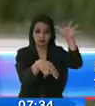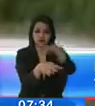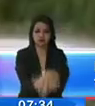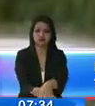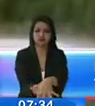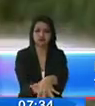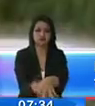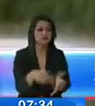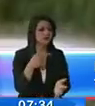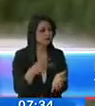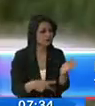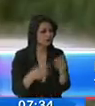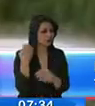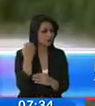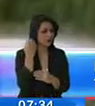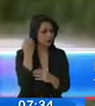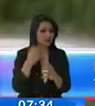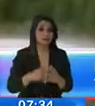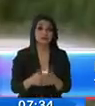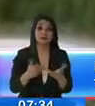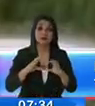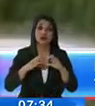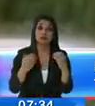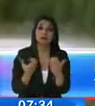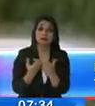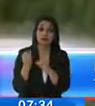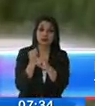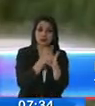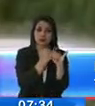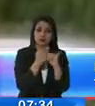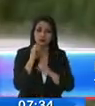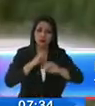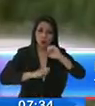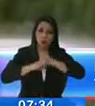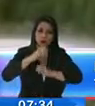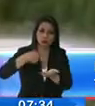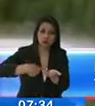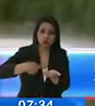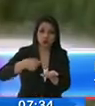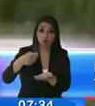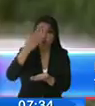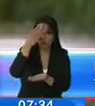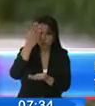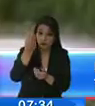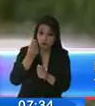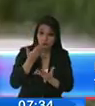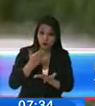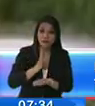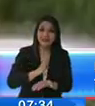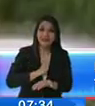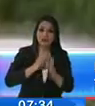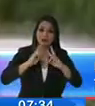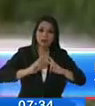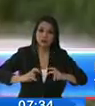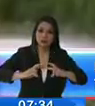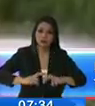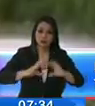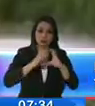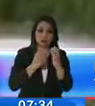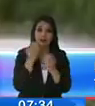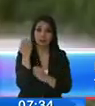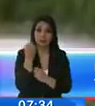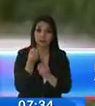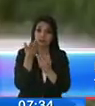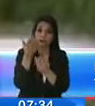vigencia interinstitucional que está evaluando entendemos que ellos no se limitan al alcalde en este caso